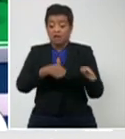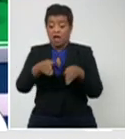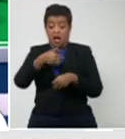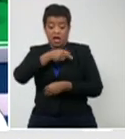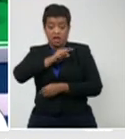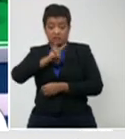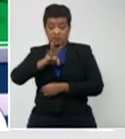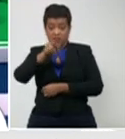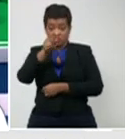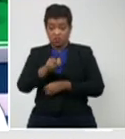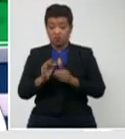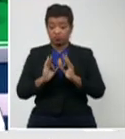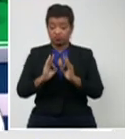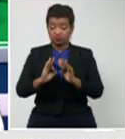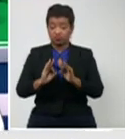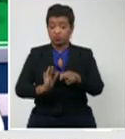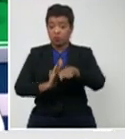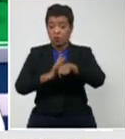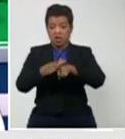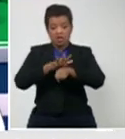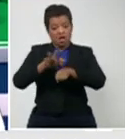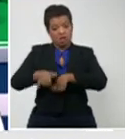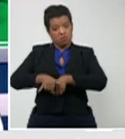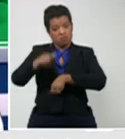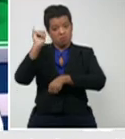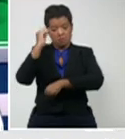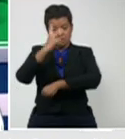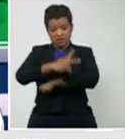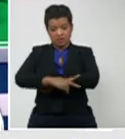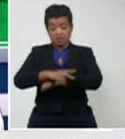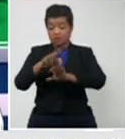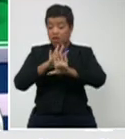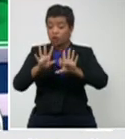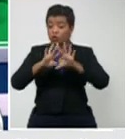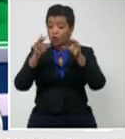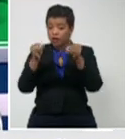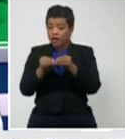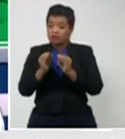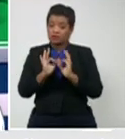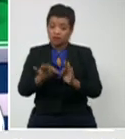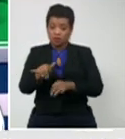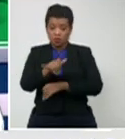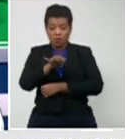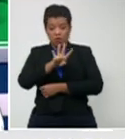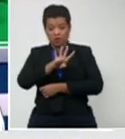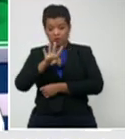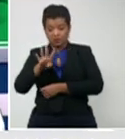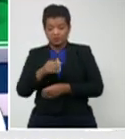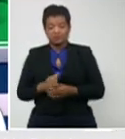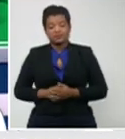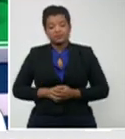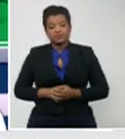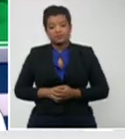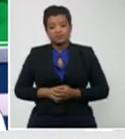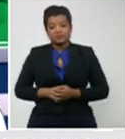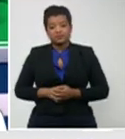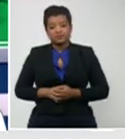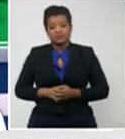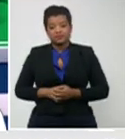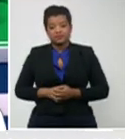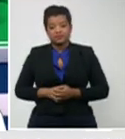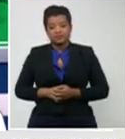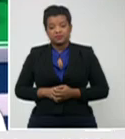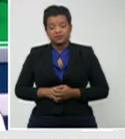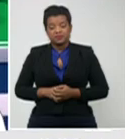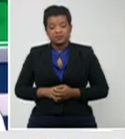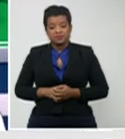diagnosticadas retornaron a sus países y ya suman 44. Una cifra que si no hubiera sido por el número